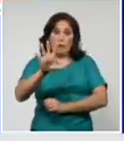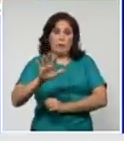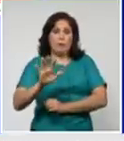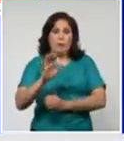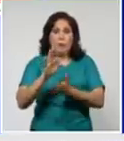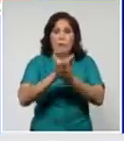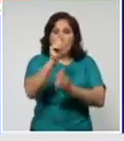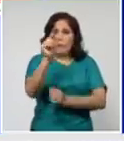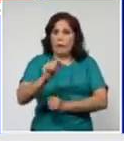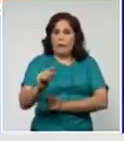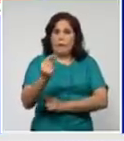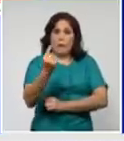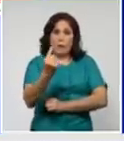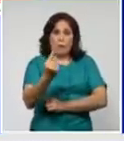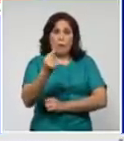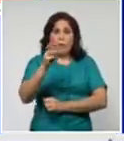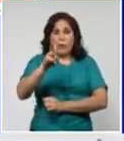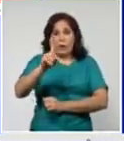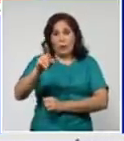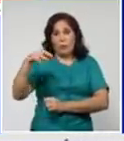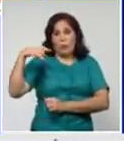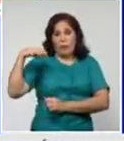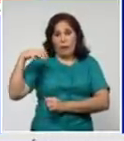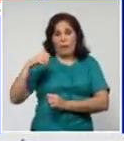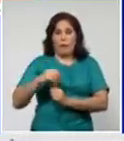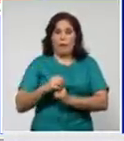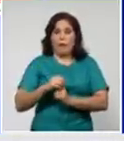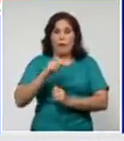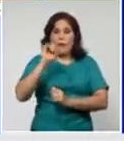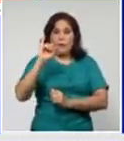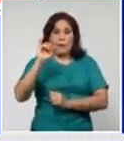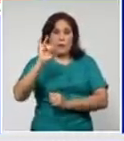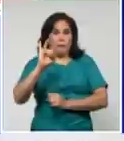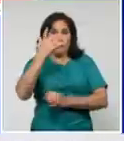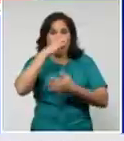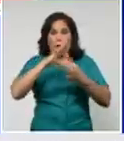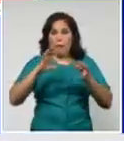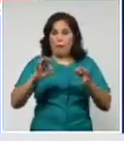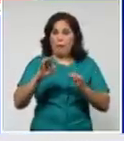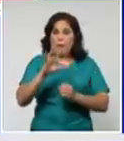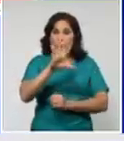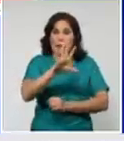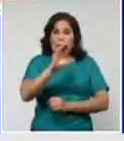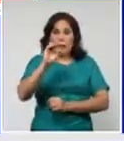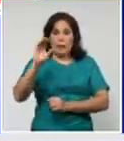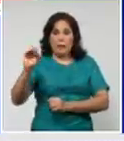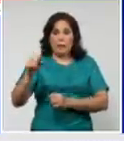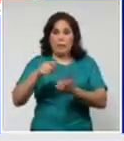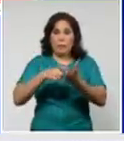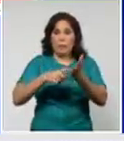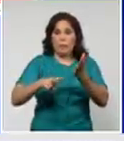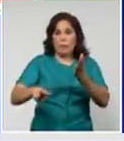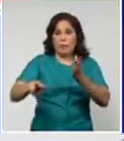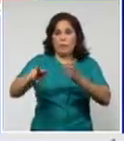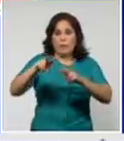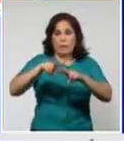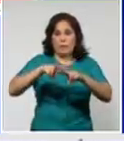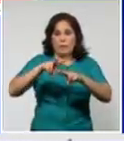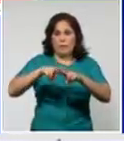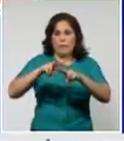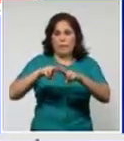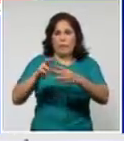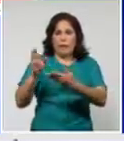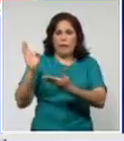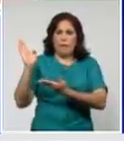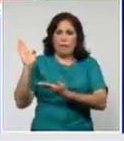Mayabeque 1, 31 en Pinar, 67 en Artemisa y 500 en la provincia de La Habana.